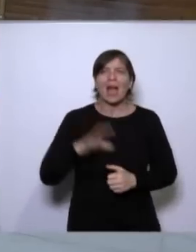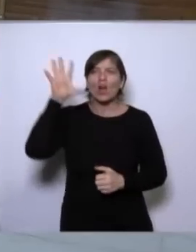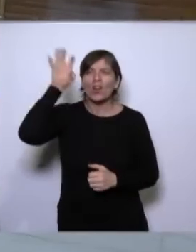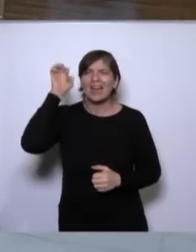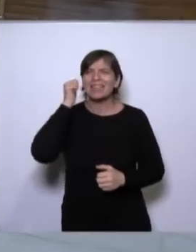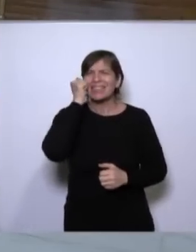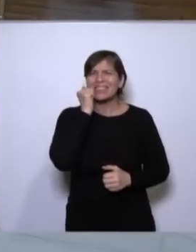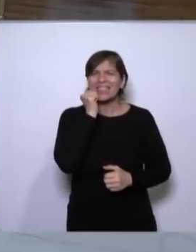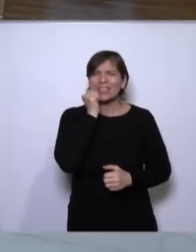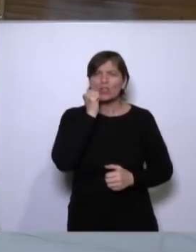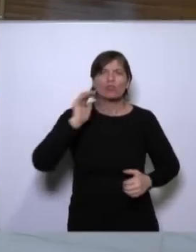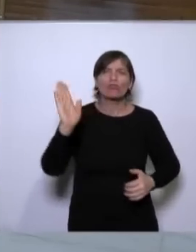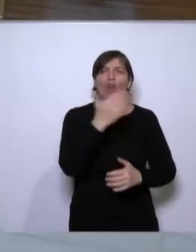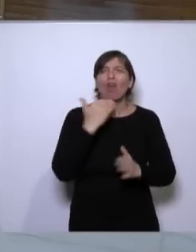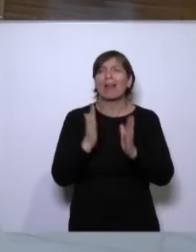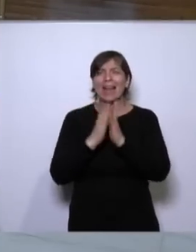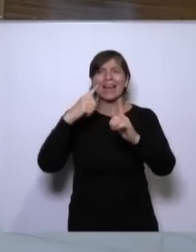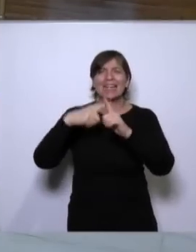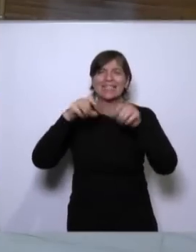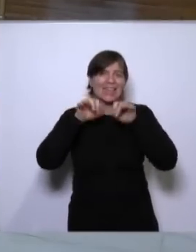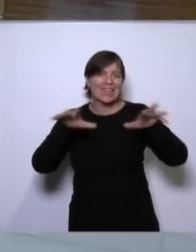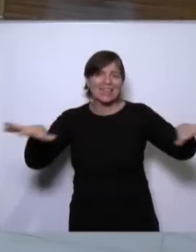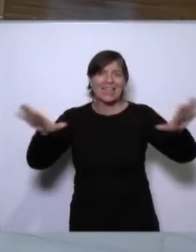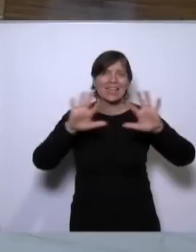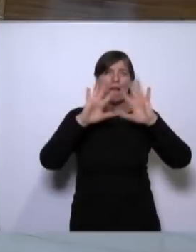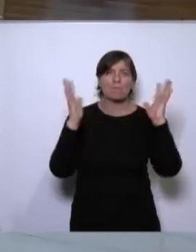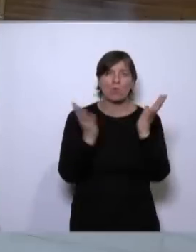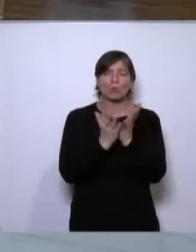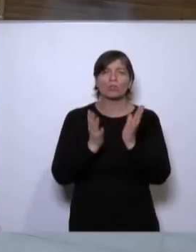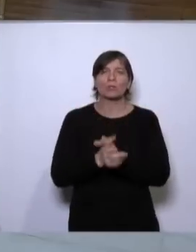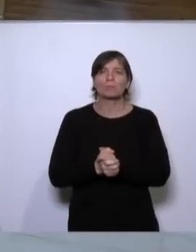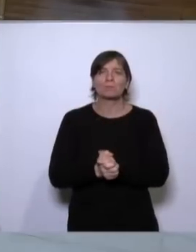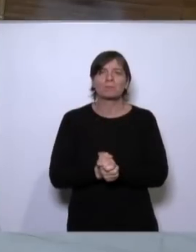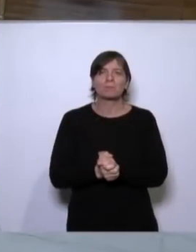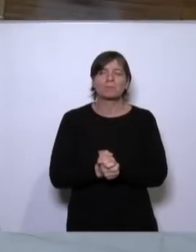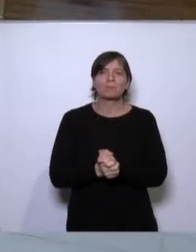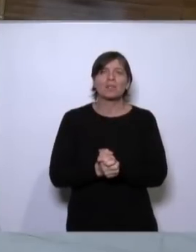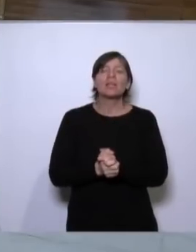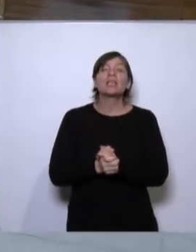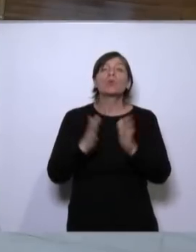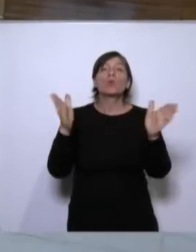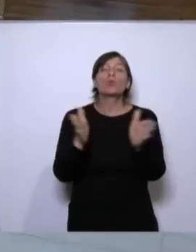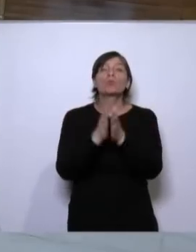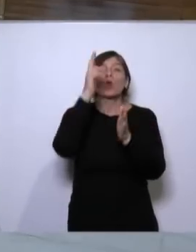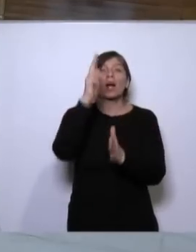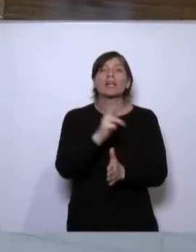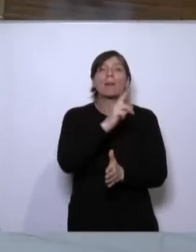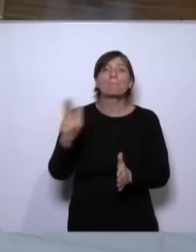Acordate, Señor, de tu Iglesia extendida por toda la tierra, y